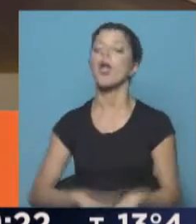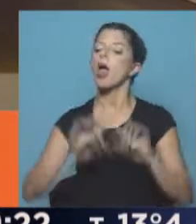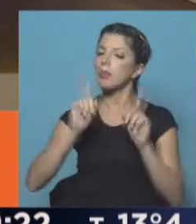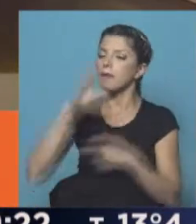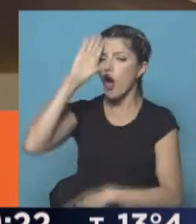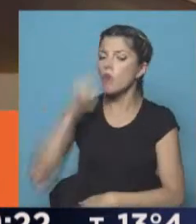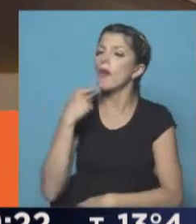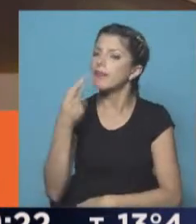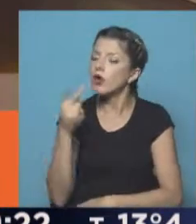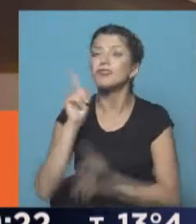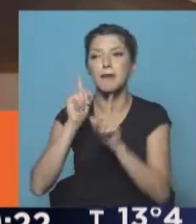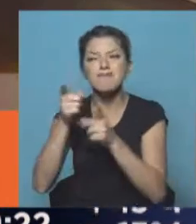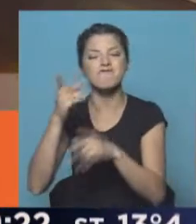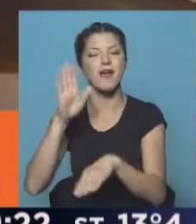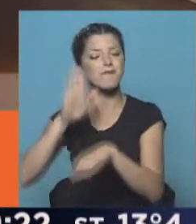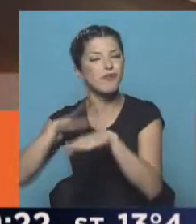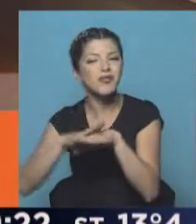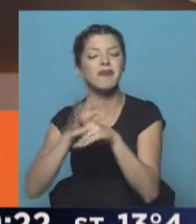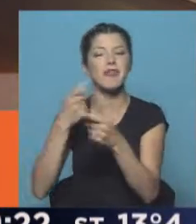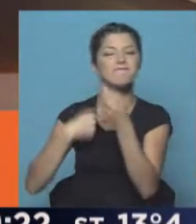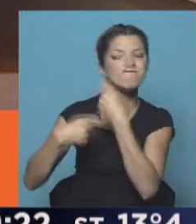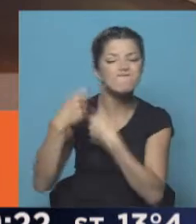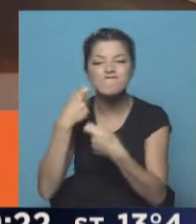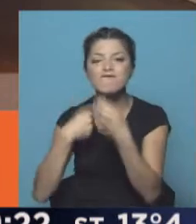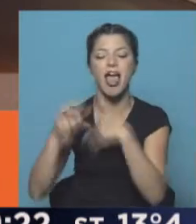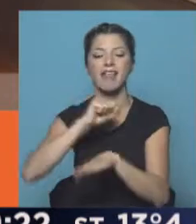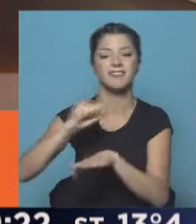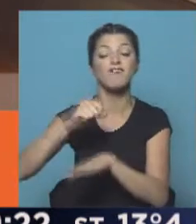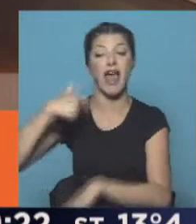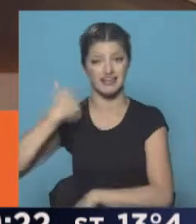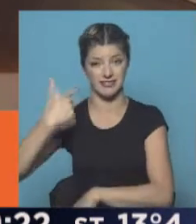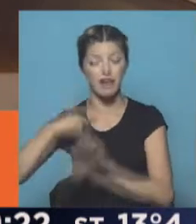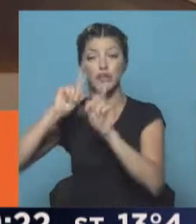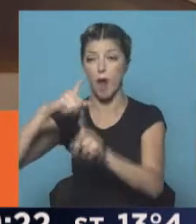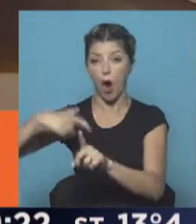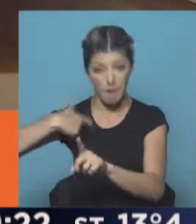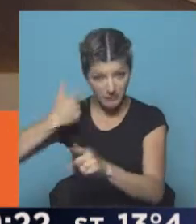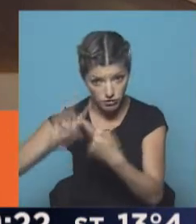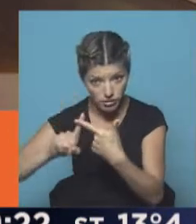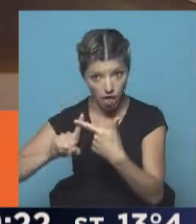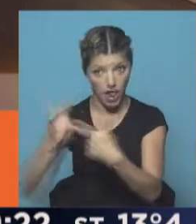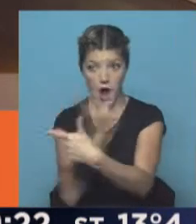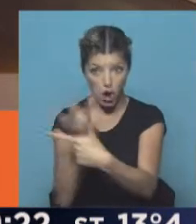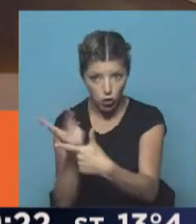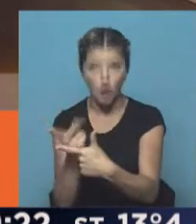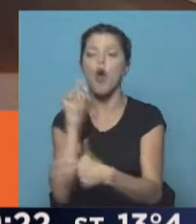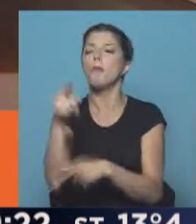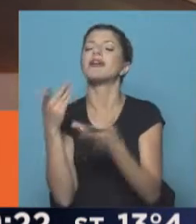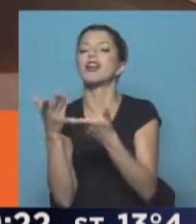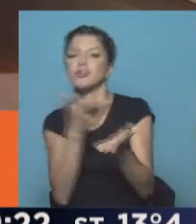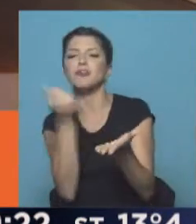el procesamiento por administración fraudulenta del sindicato y la obra social, por sobreprecios en las